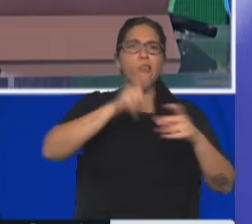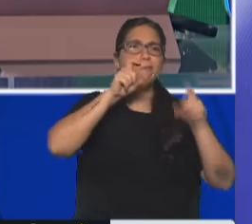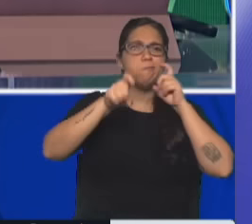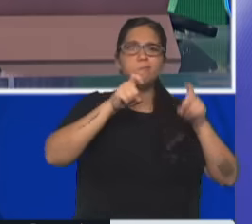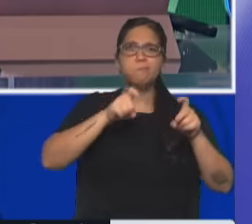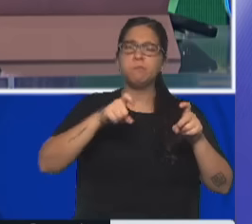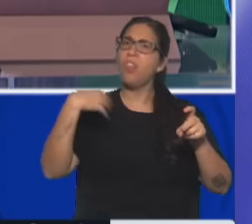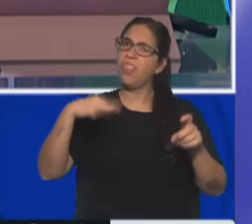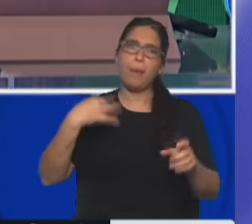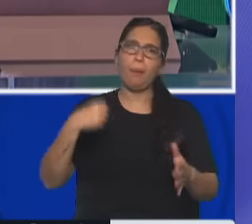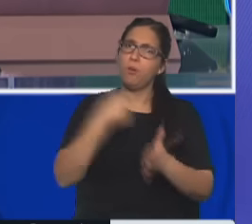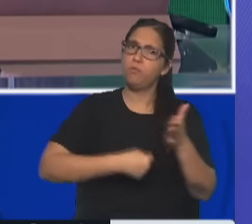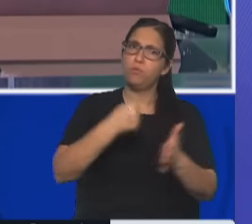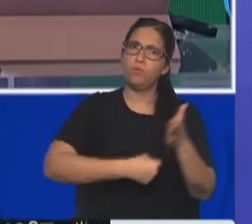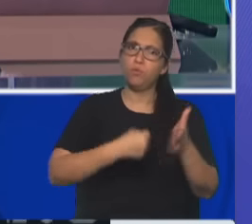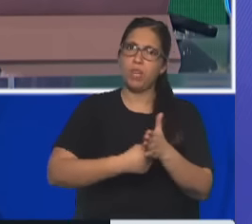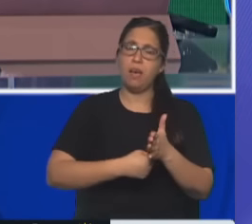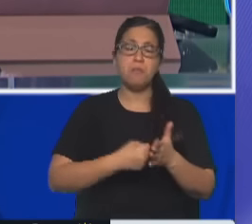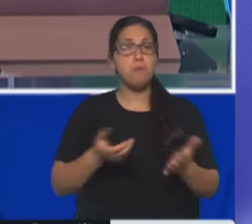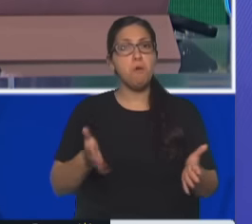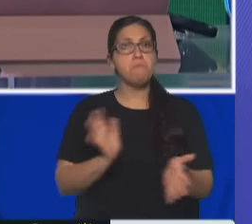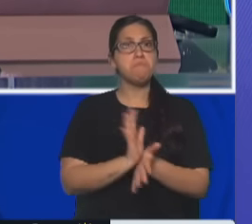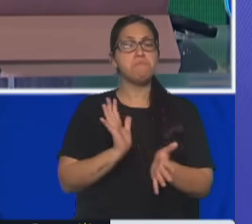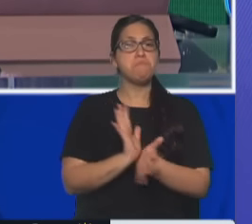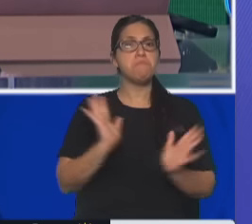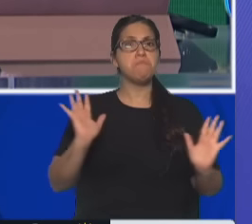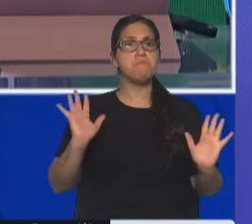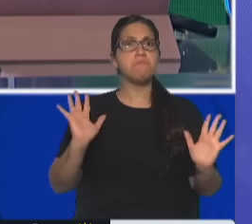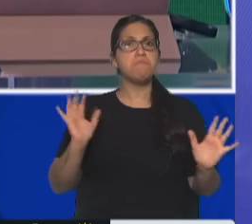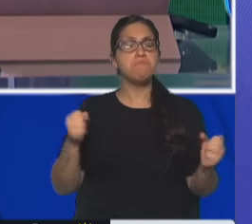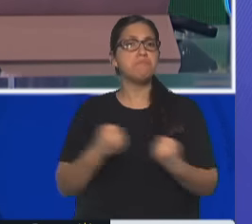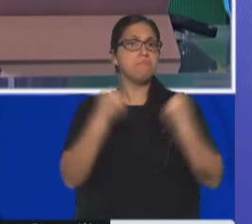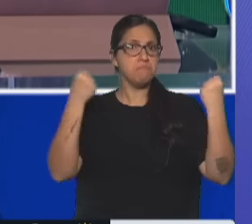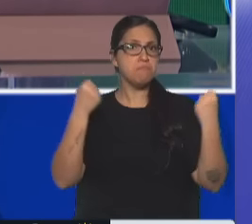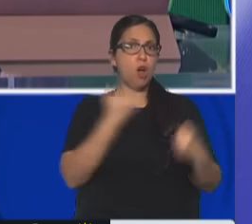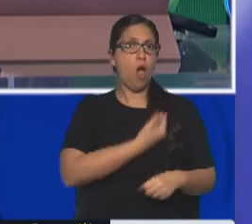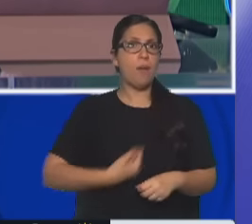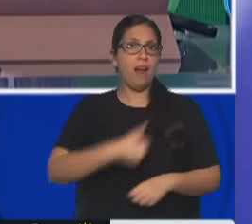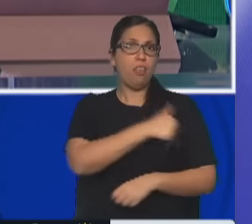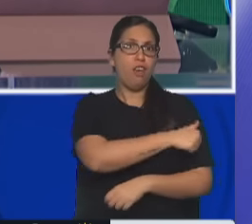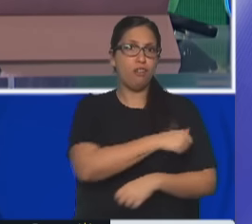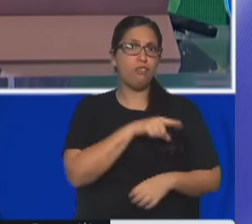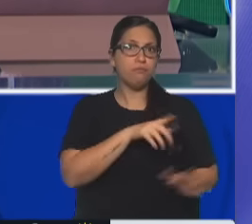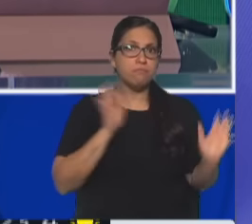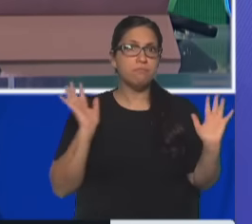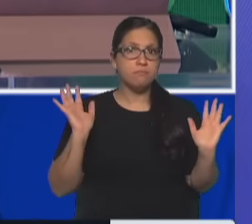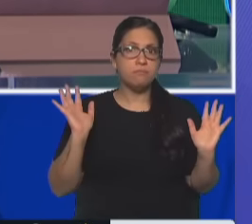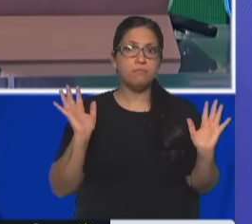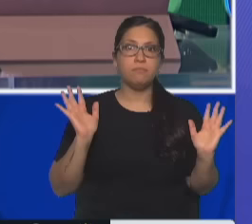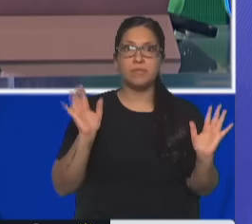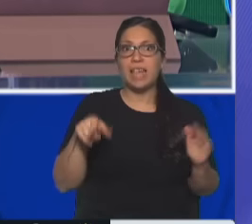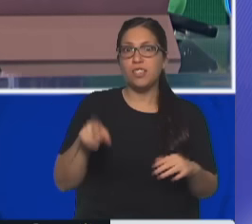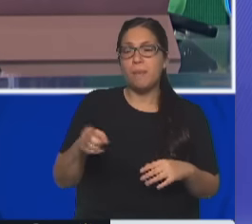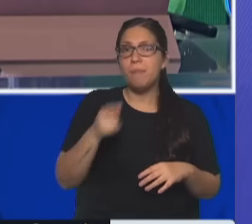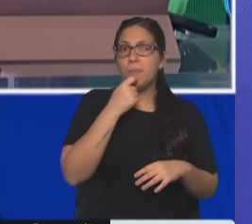una mirada crítica, ¿no? Entonces esto también se analiza en el contexto del año que viene. Sí, claro, lógico. ¿Qué quiero decir con esto? Si lo que